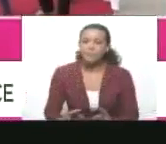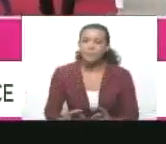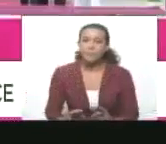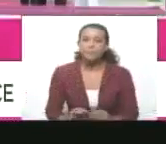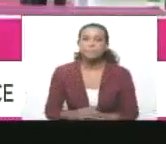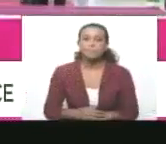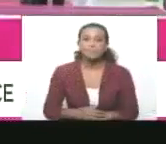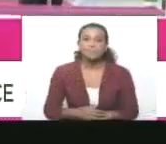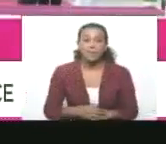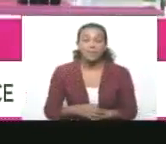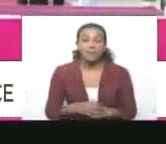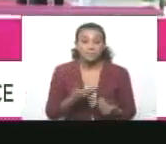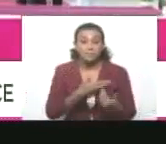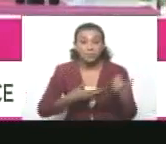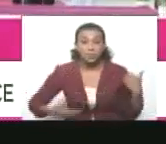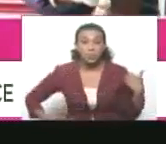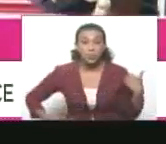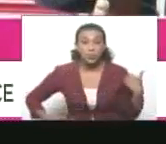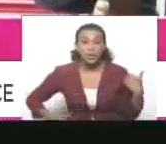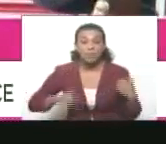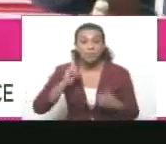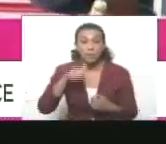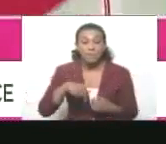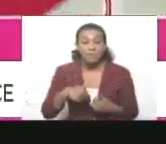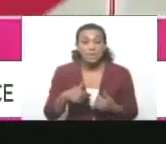Estuvimos revisando con el